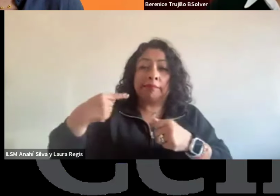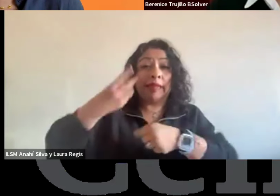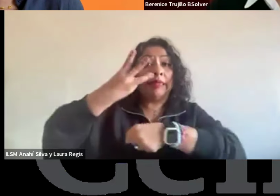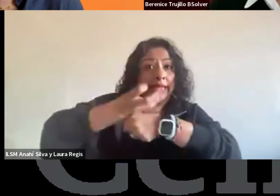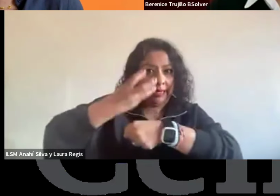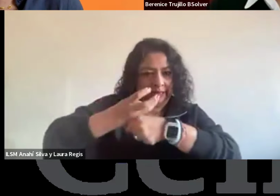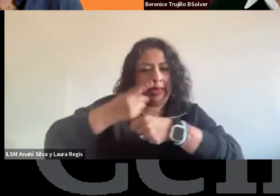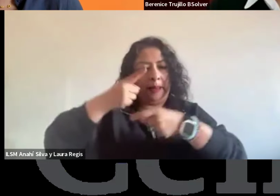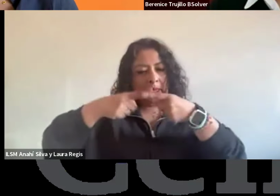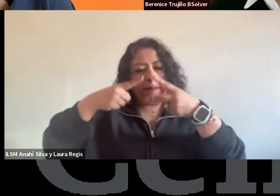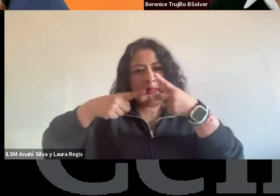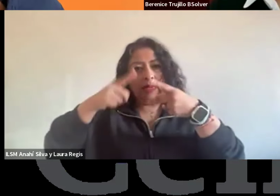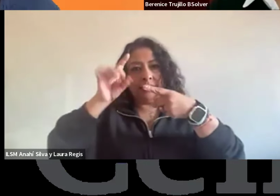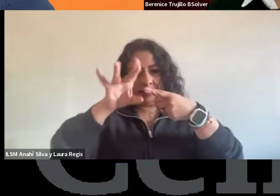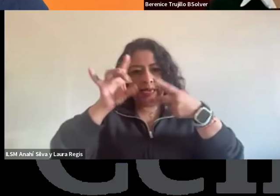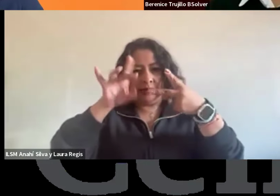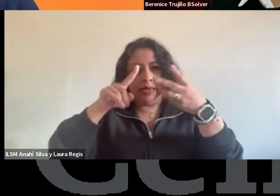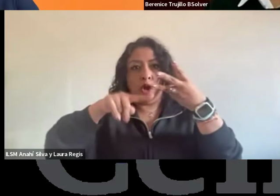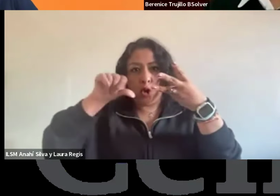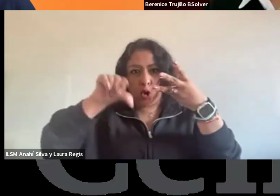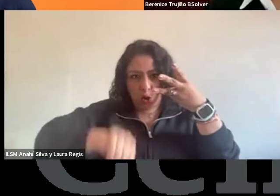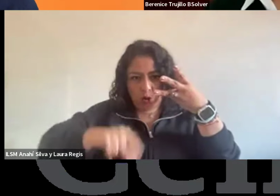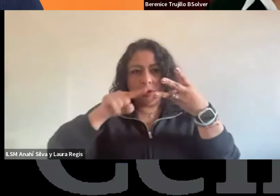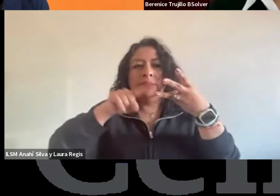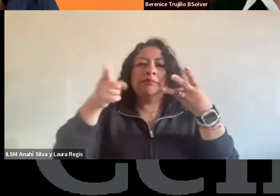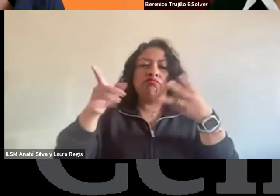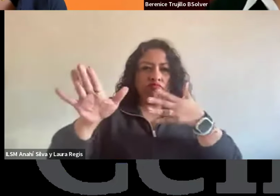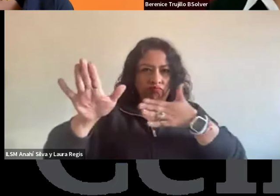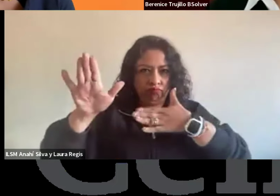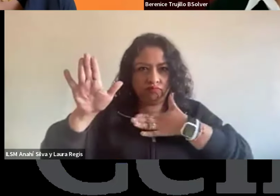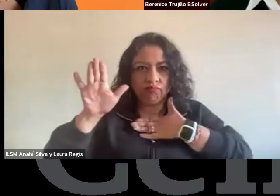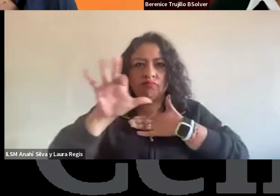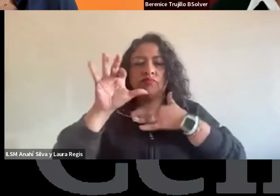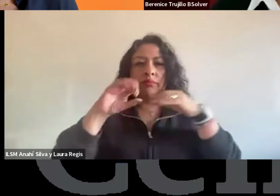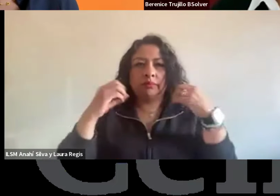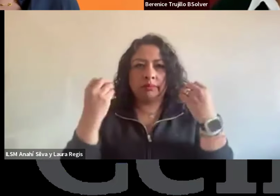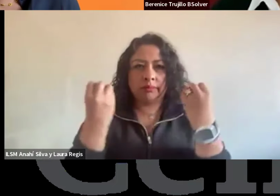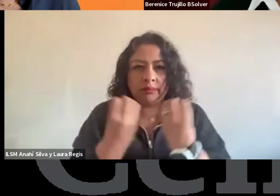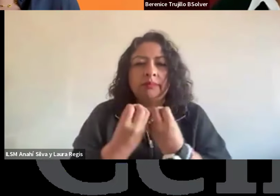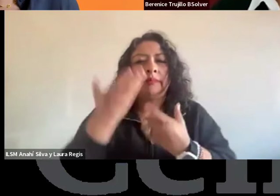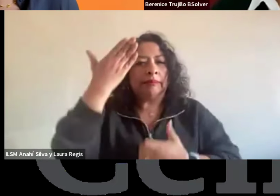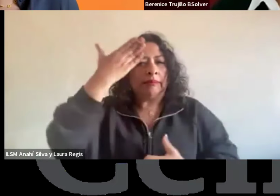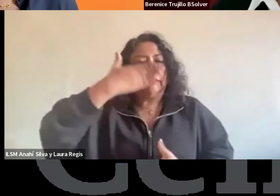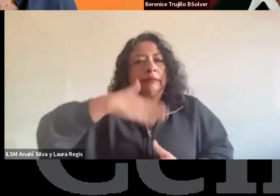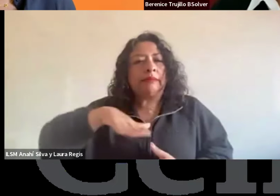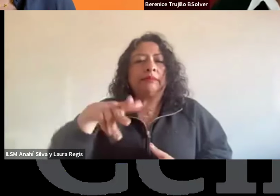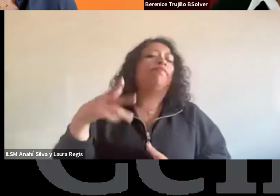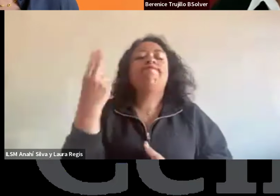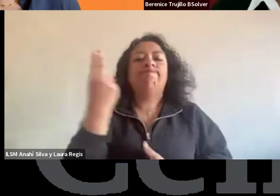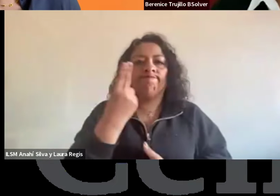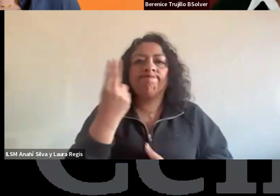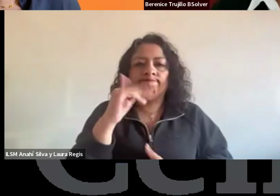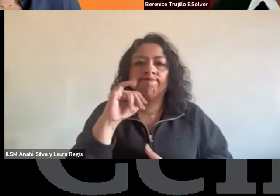3, en donde hemos estado pues con este compromiso con las organizaciones y sabiendo que es una